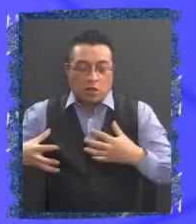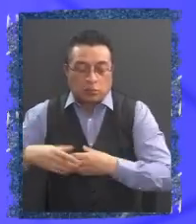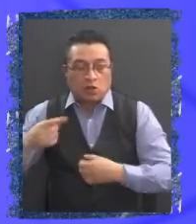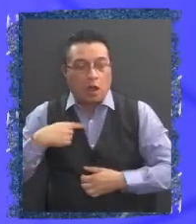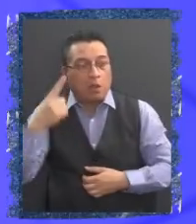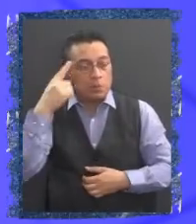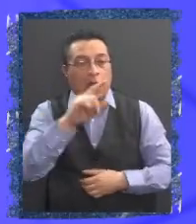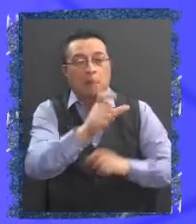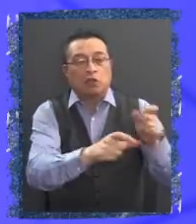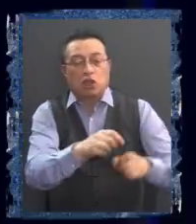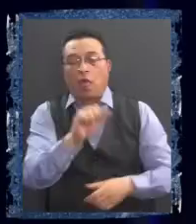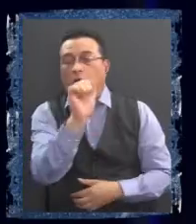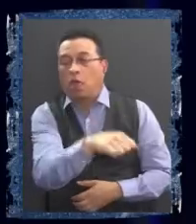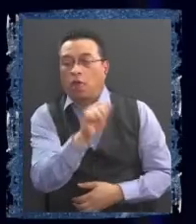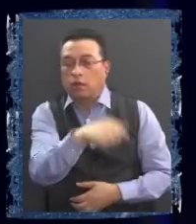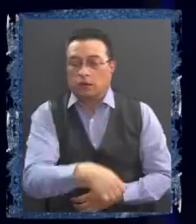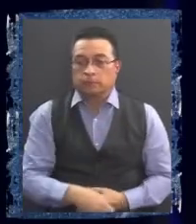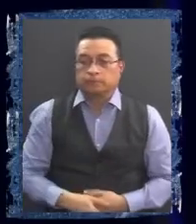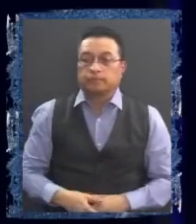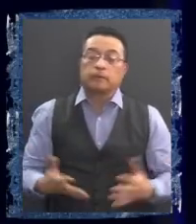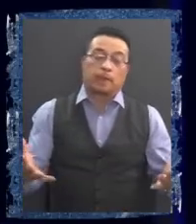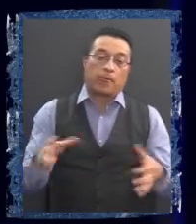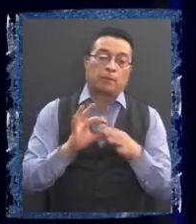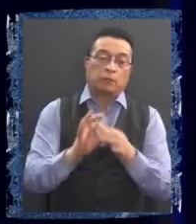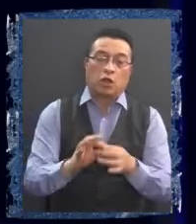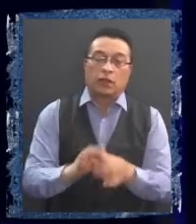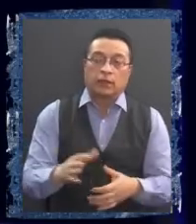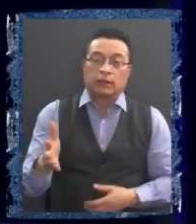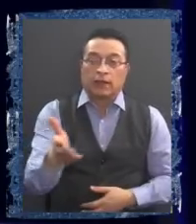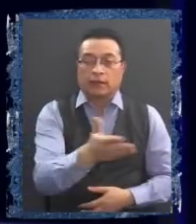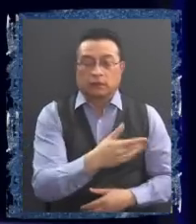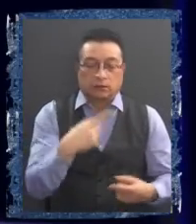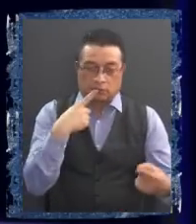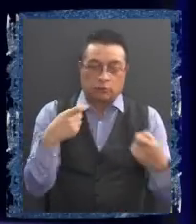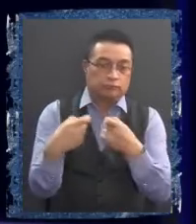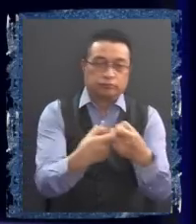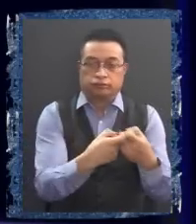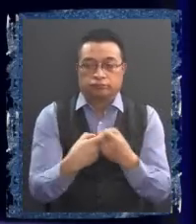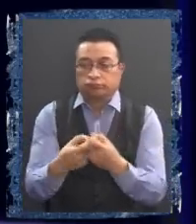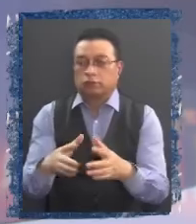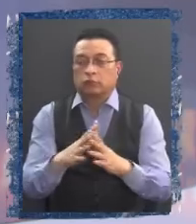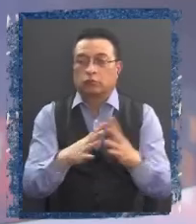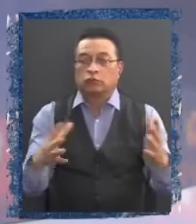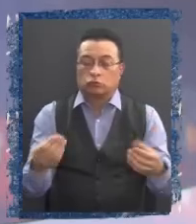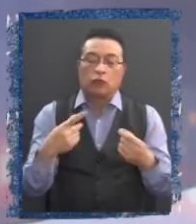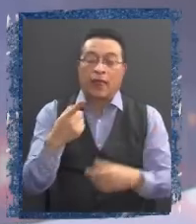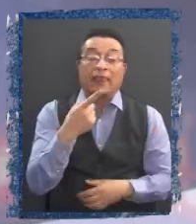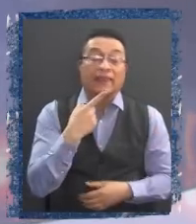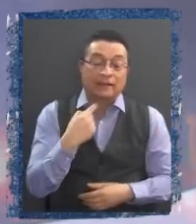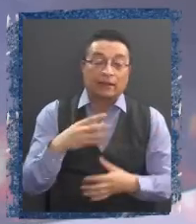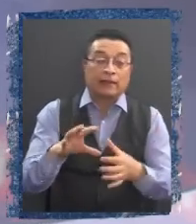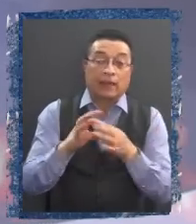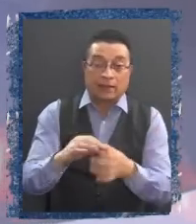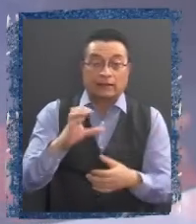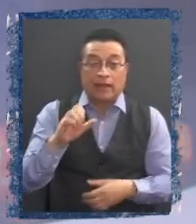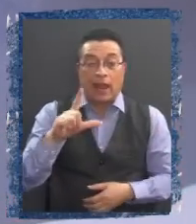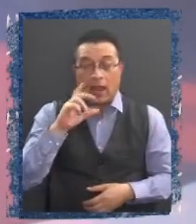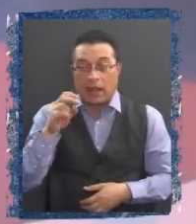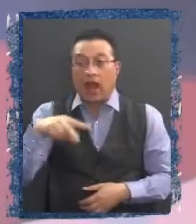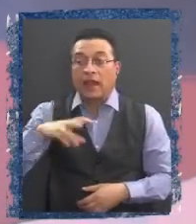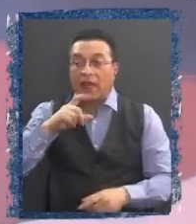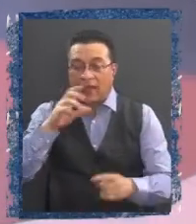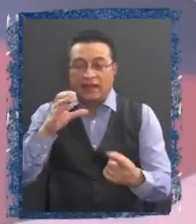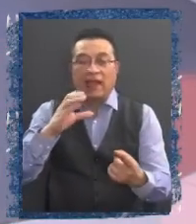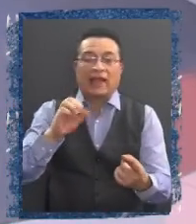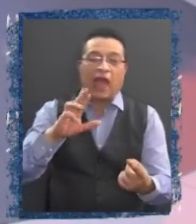en su lista de espera. Muy bien, muchas gracias por este debate que fue muy interesante. Gracias Elia, gracias Natalia, gracias